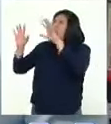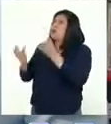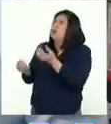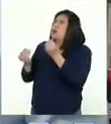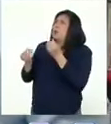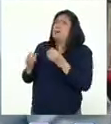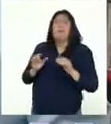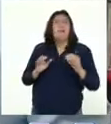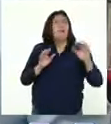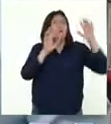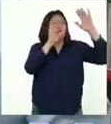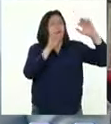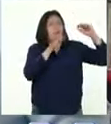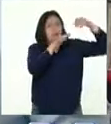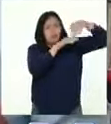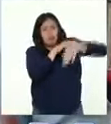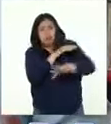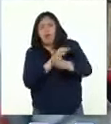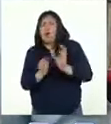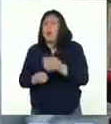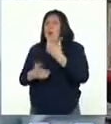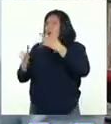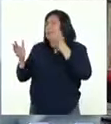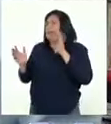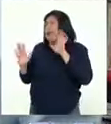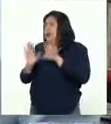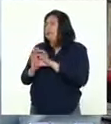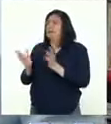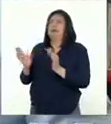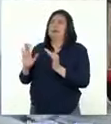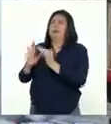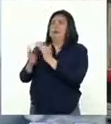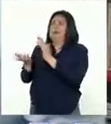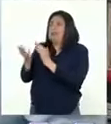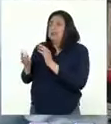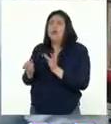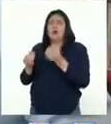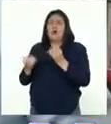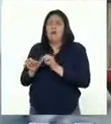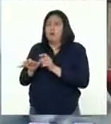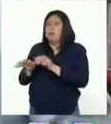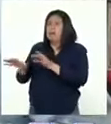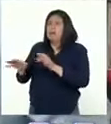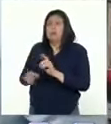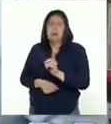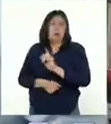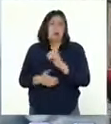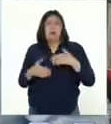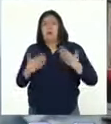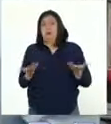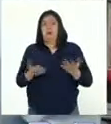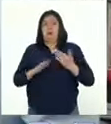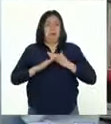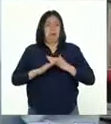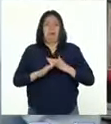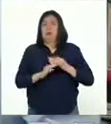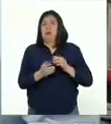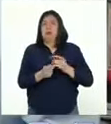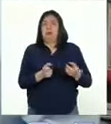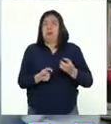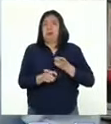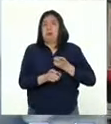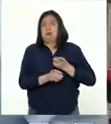crea un huaico, cualquier fenómeno, por ejemplo, un incendio, cómo se esparce. Si no, no podemos luchar